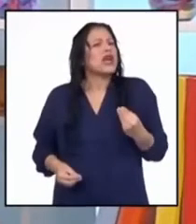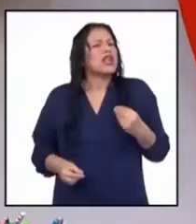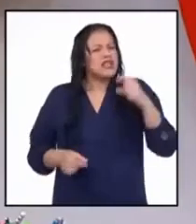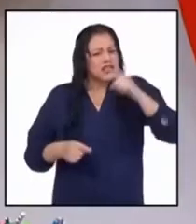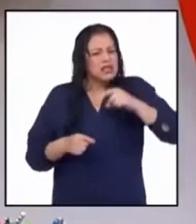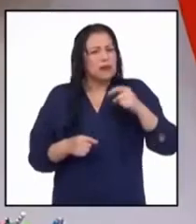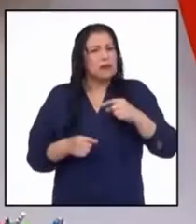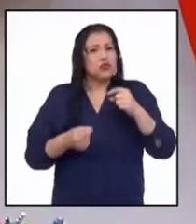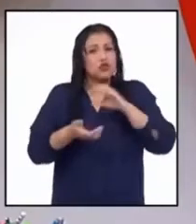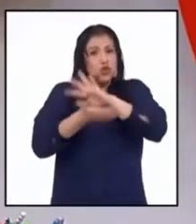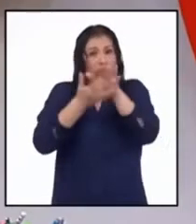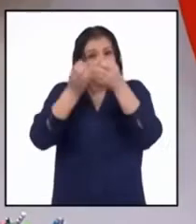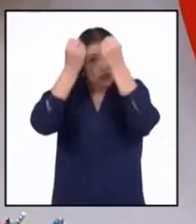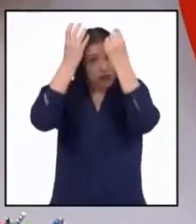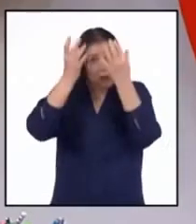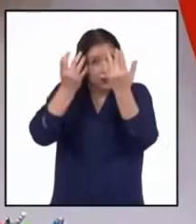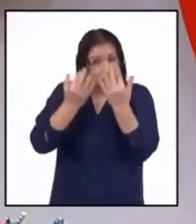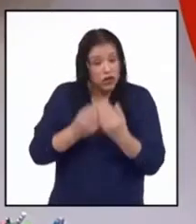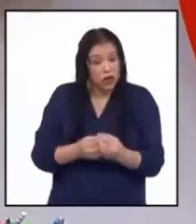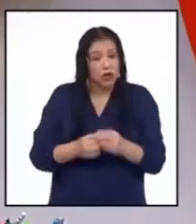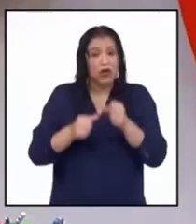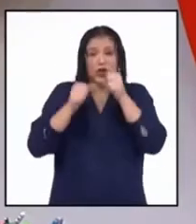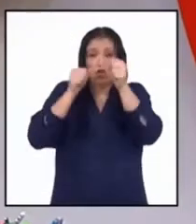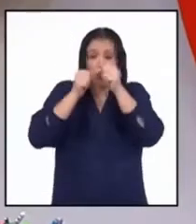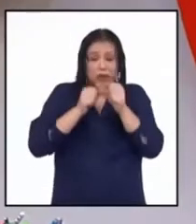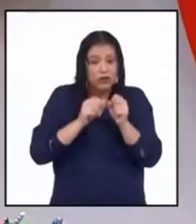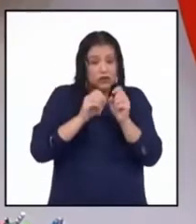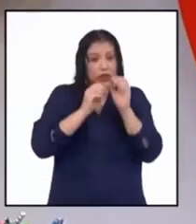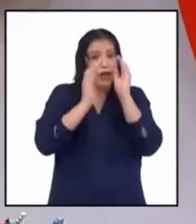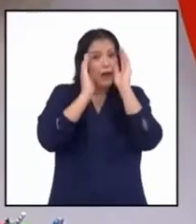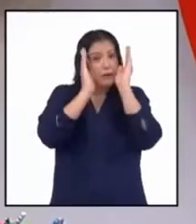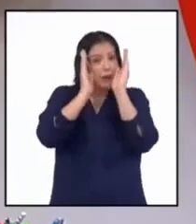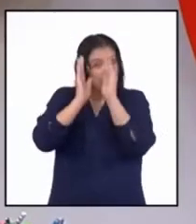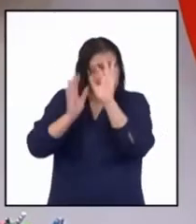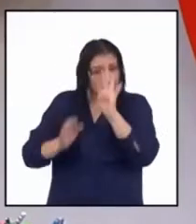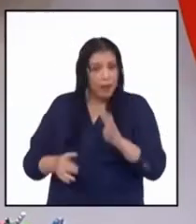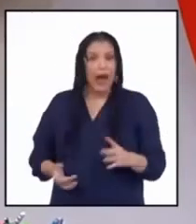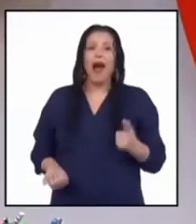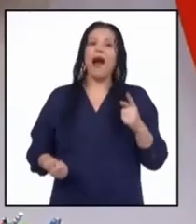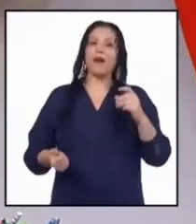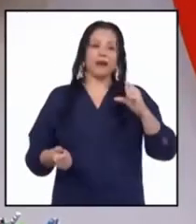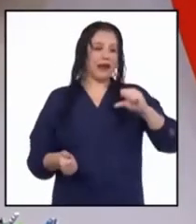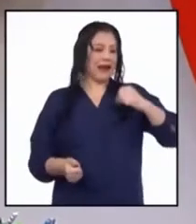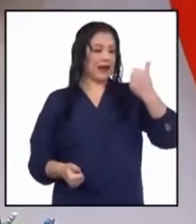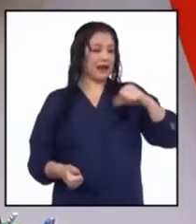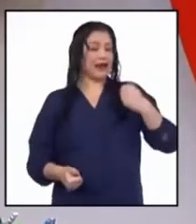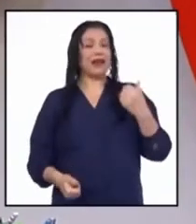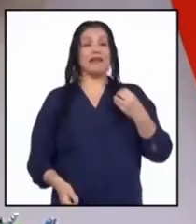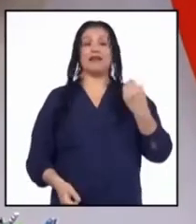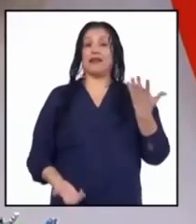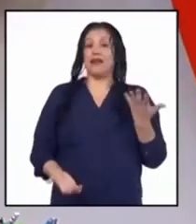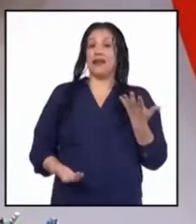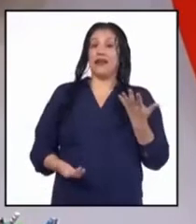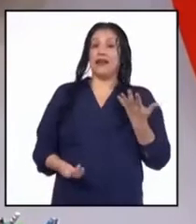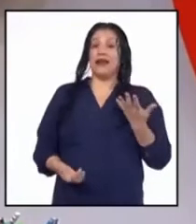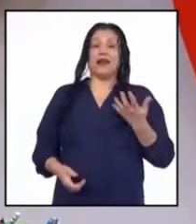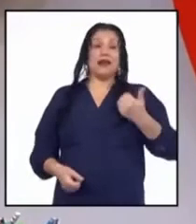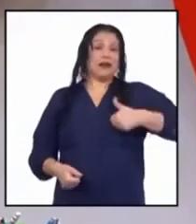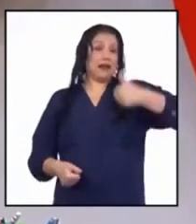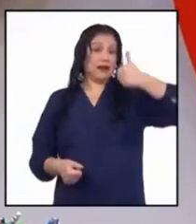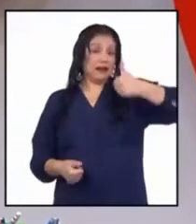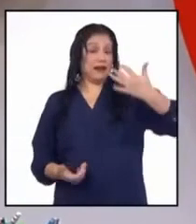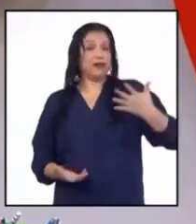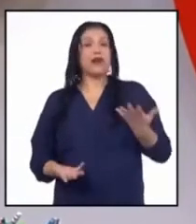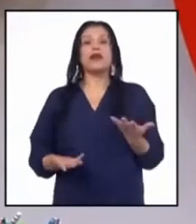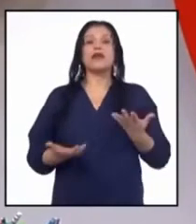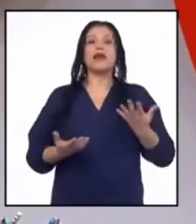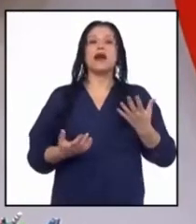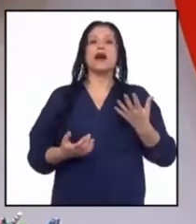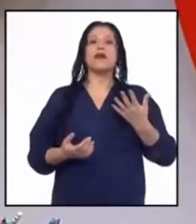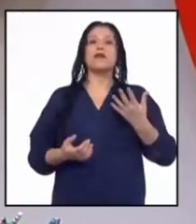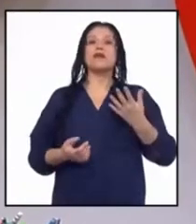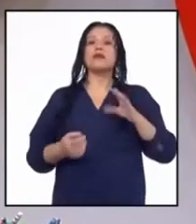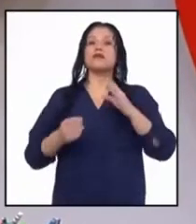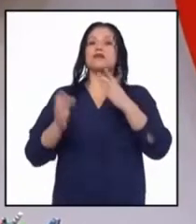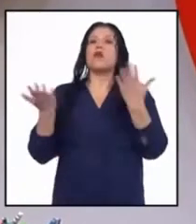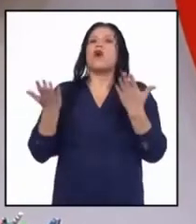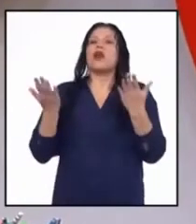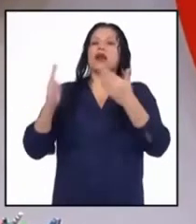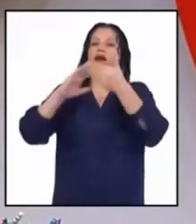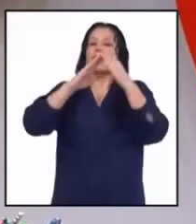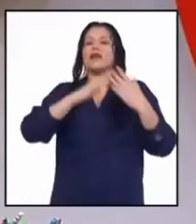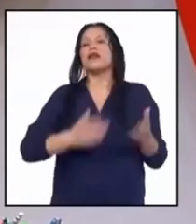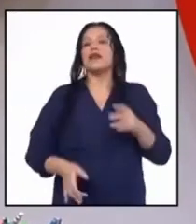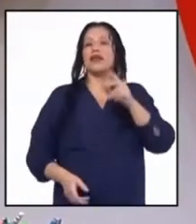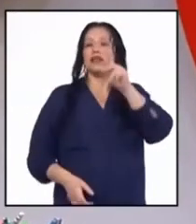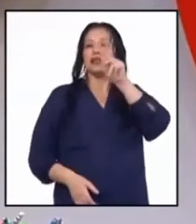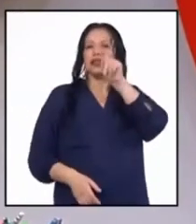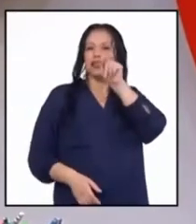datos? Muy bien, así es. El alcalde de la municipalidad de Tambopata ha presentado una propuesta para incluir a